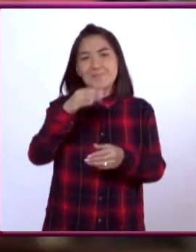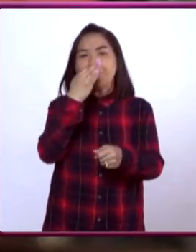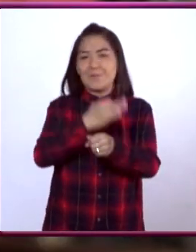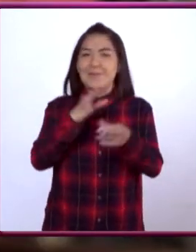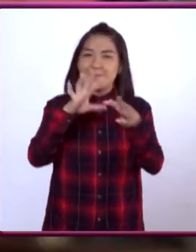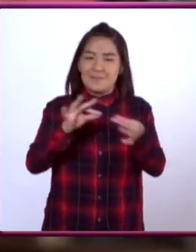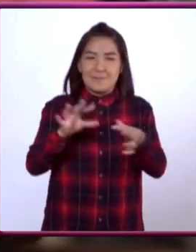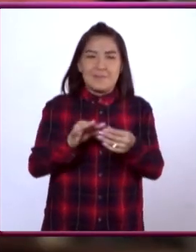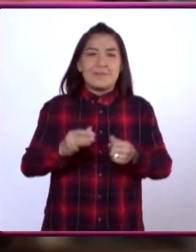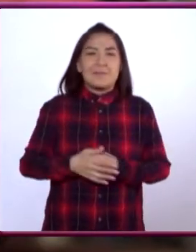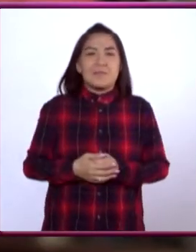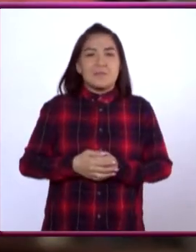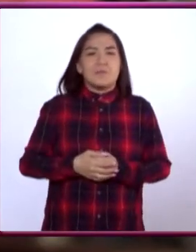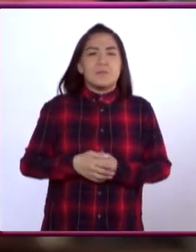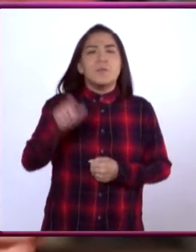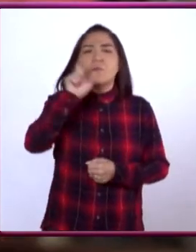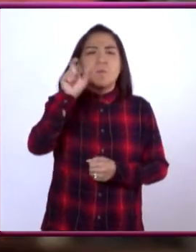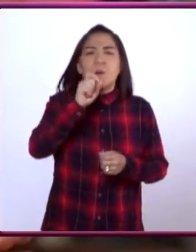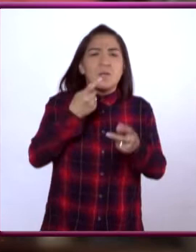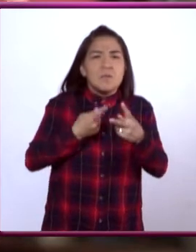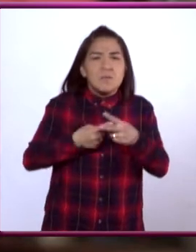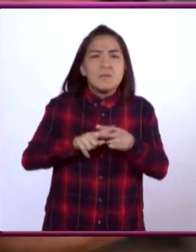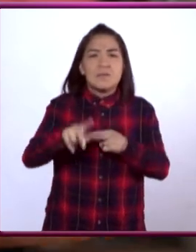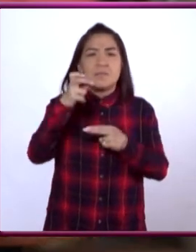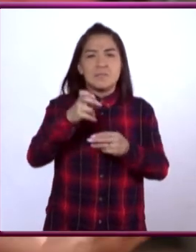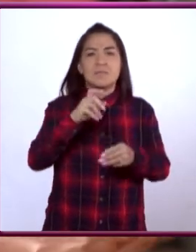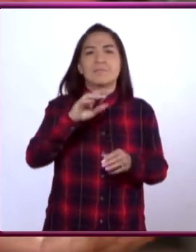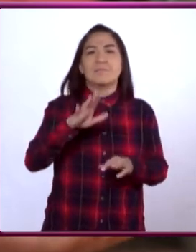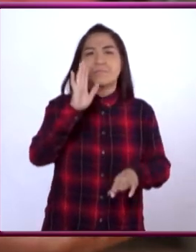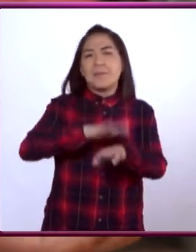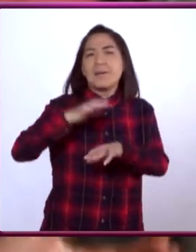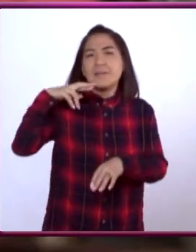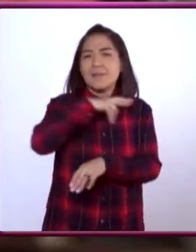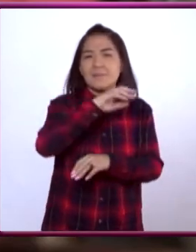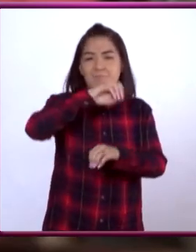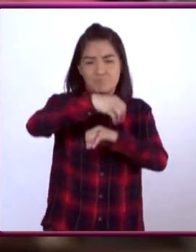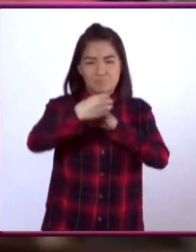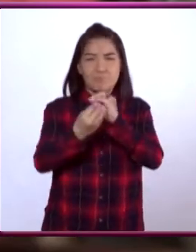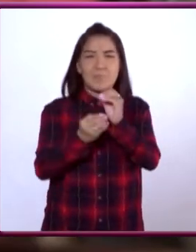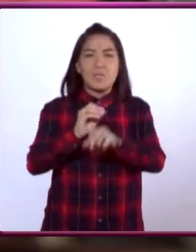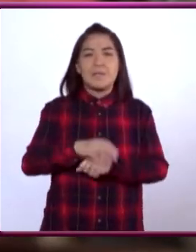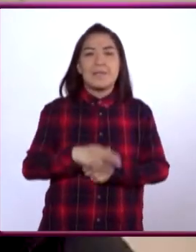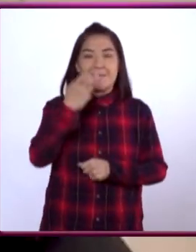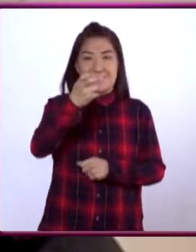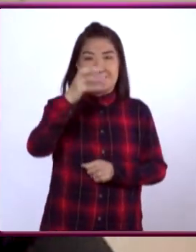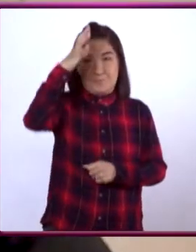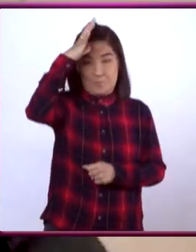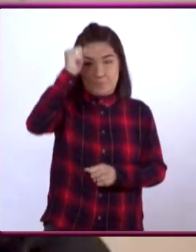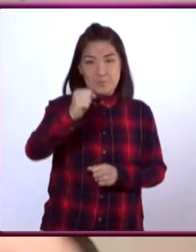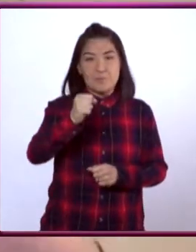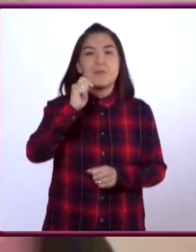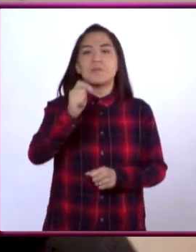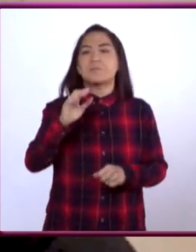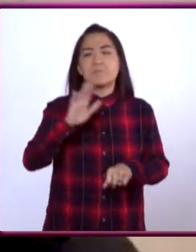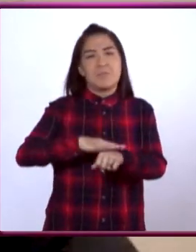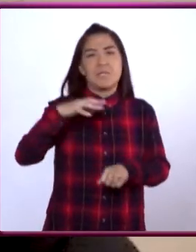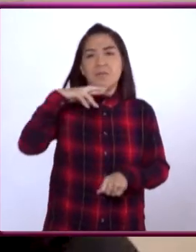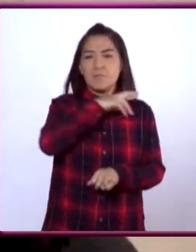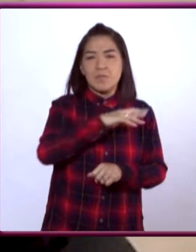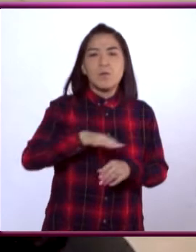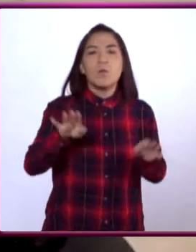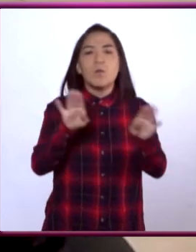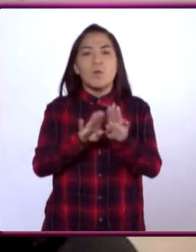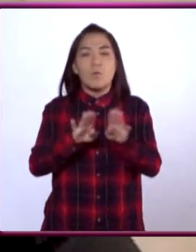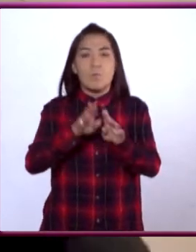Increíble, gracias por tu tiempo. Mi primera pregunta es, ¿desde cuándo existen los aceleradores de partículas? El concepto de un acelerador de partículas es